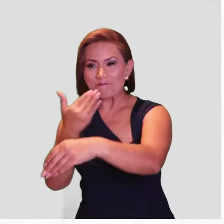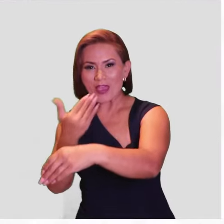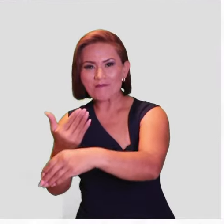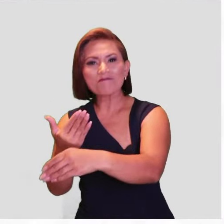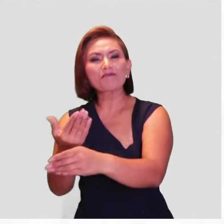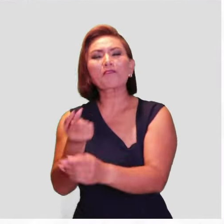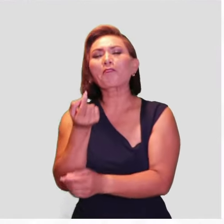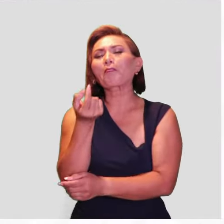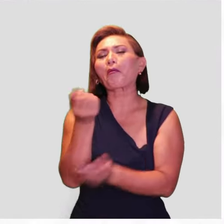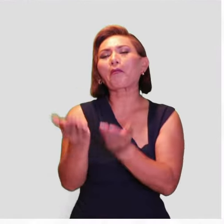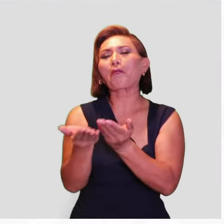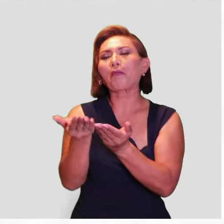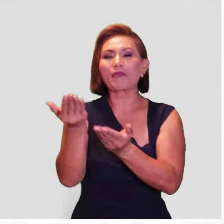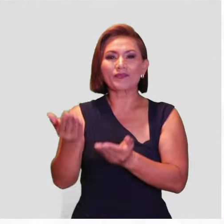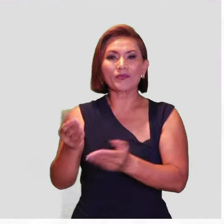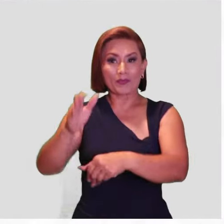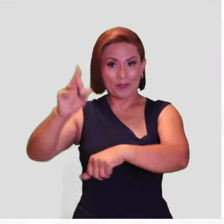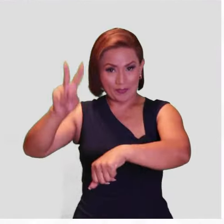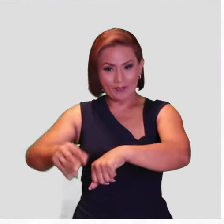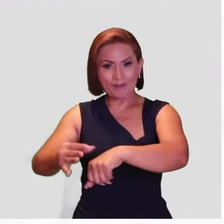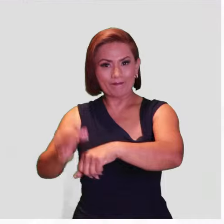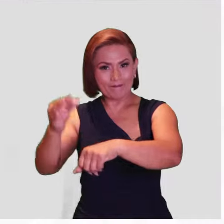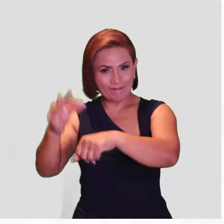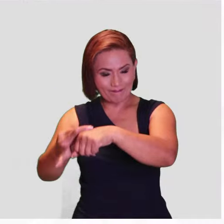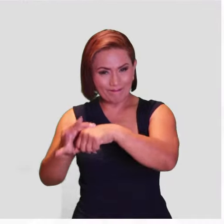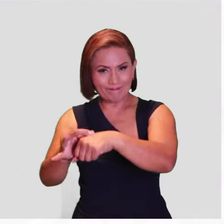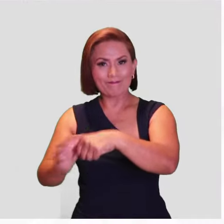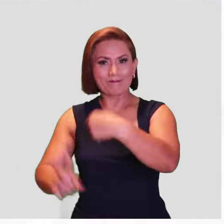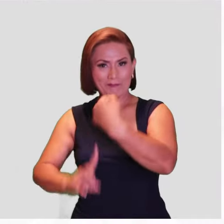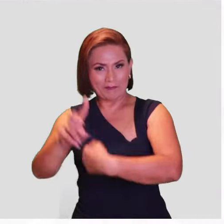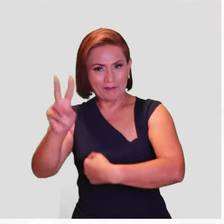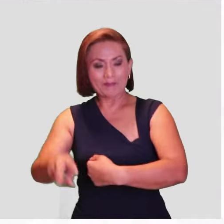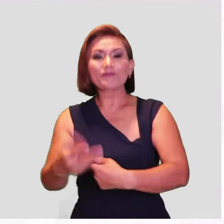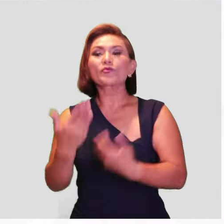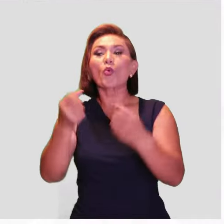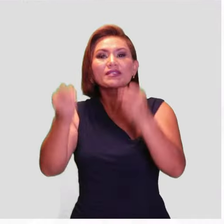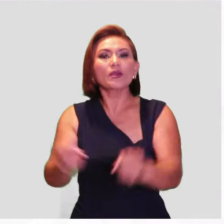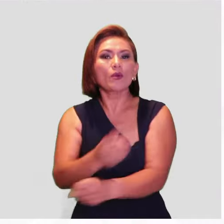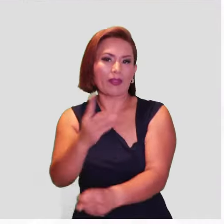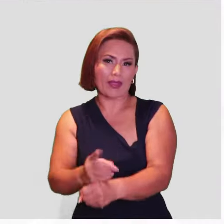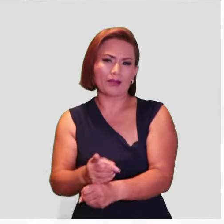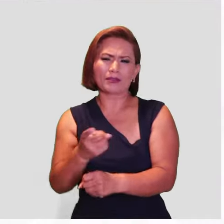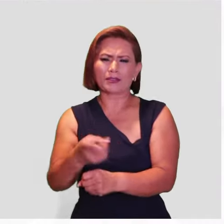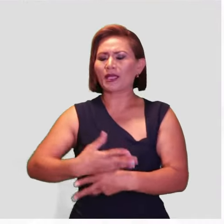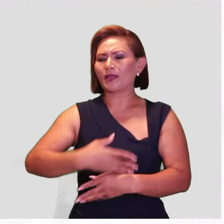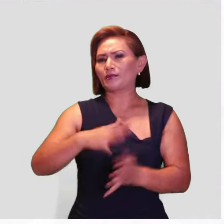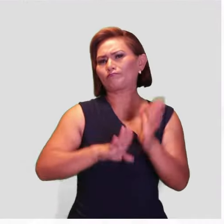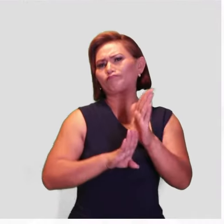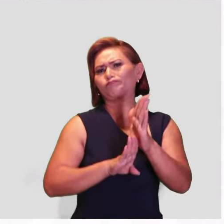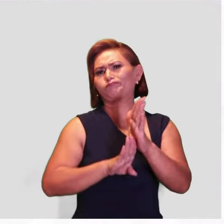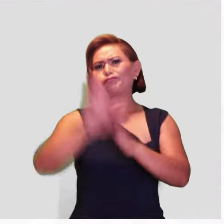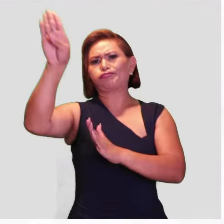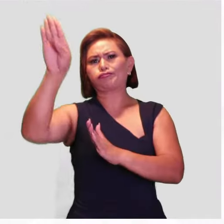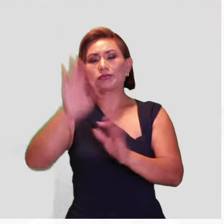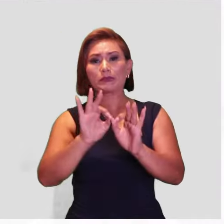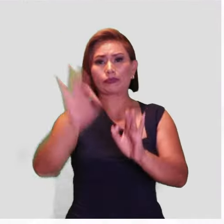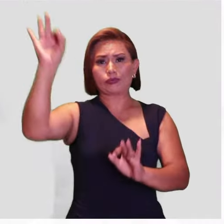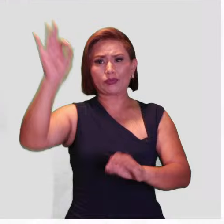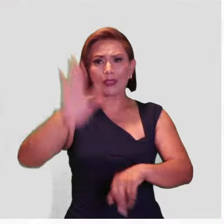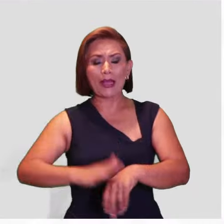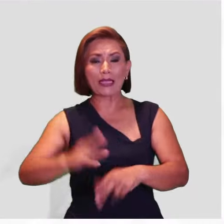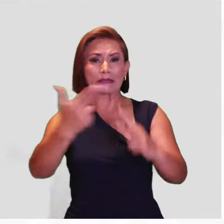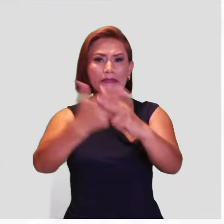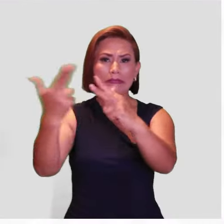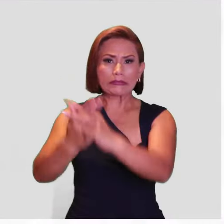años. Problemas graves como la inseguridad. En San Juan del Río se ha incrementado de manera descontrolada la incidencia delictiva, mostrando